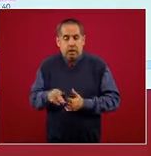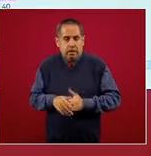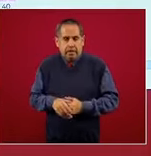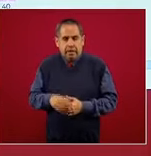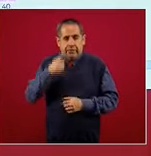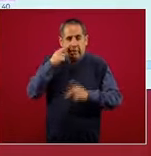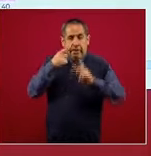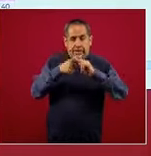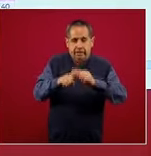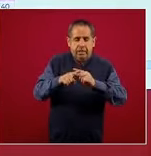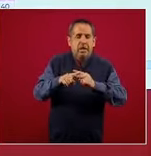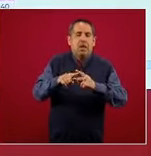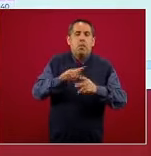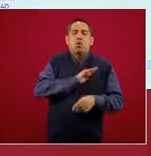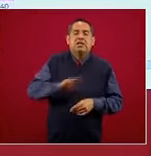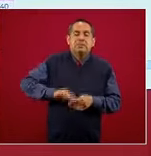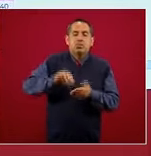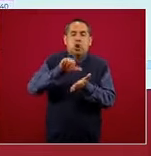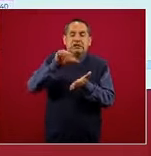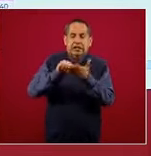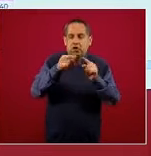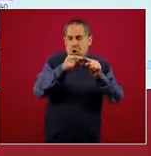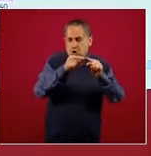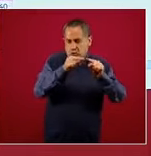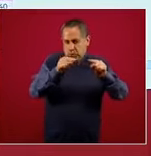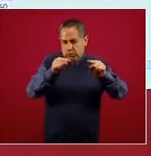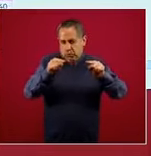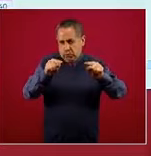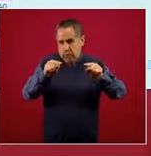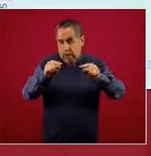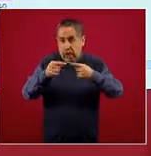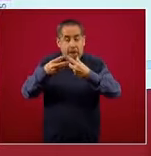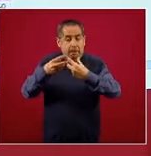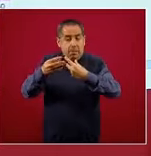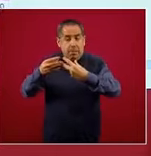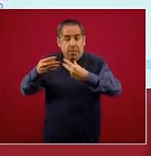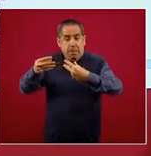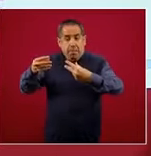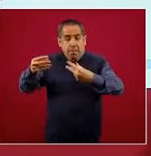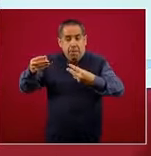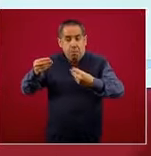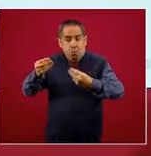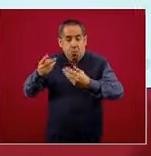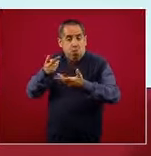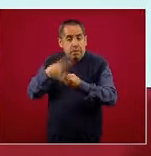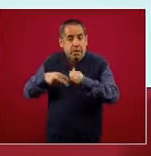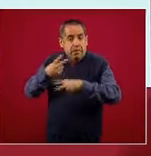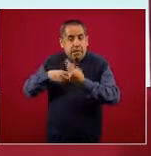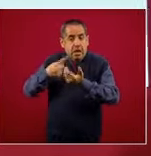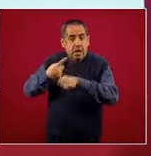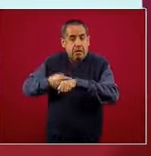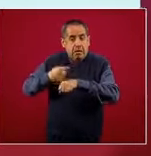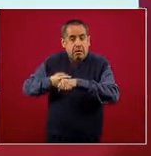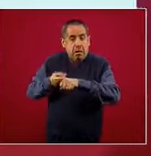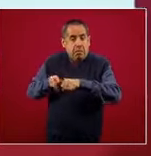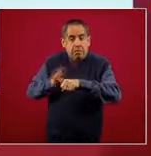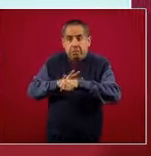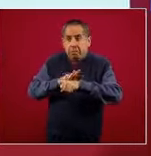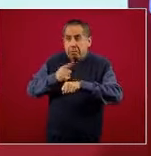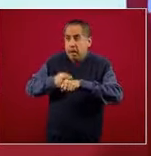ejemplo, Municipio Centro con su transmisión, la transmisión continúa incrementándose hasta